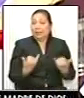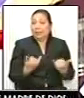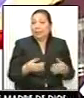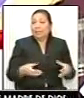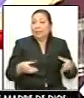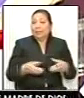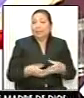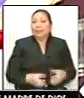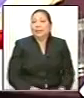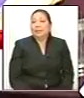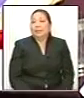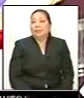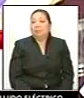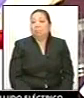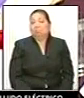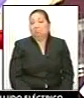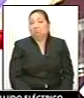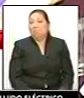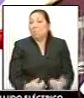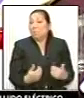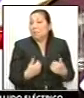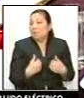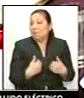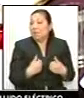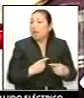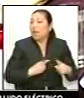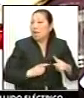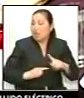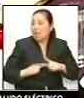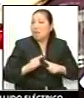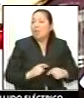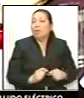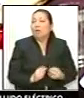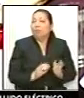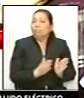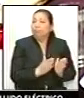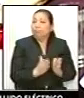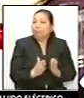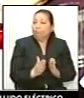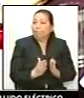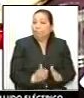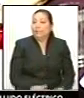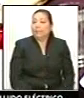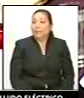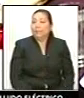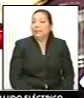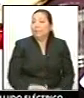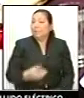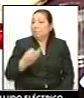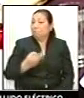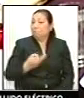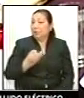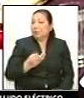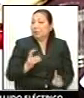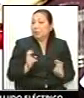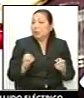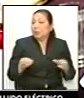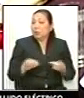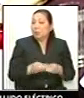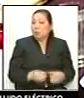comisión, digamos, tenga algunas excepciones respecto a las de especialidad respecto a las otras